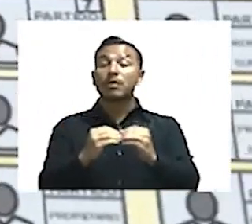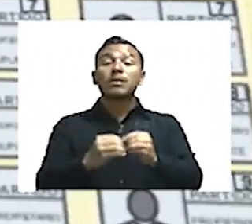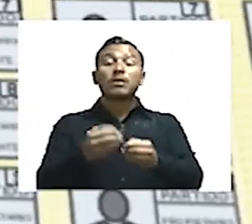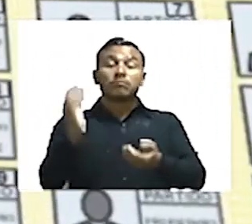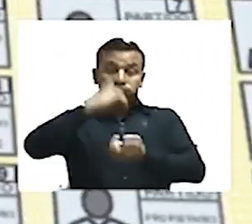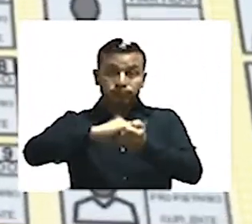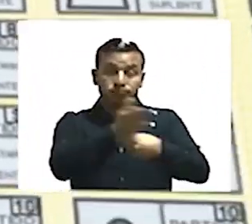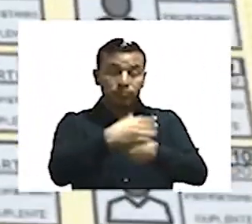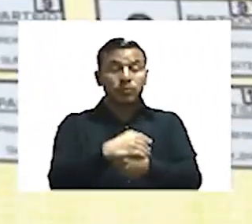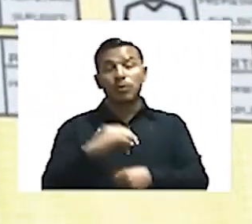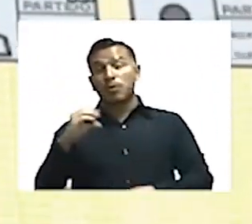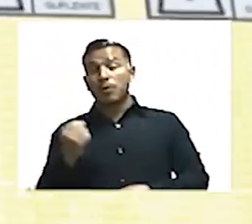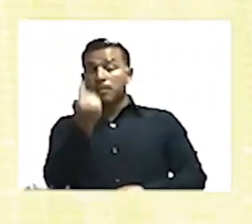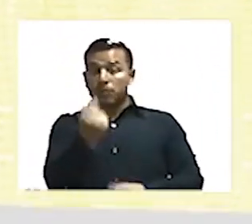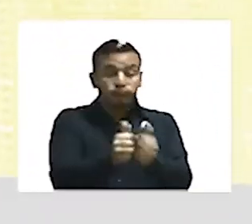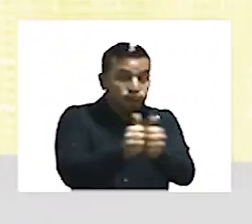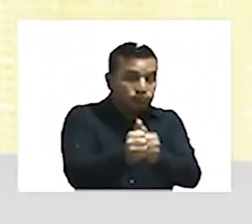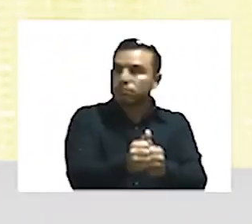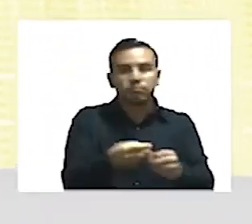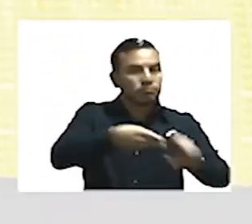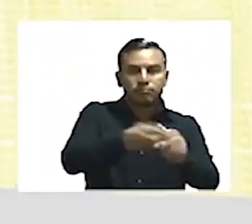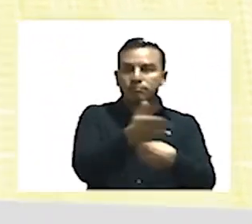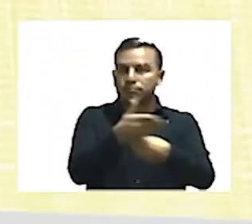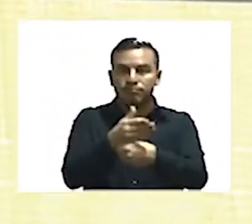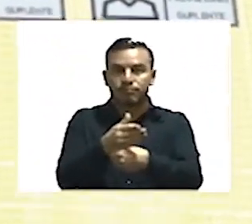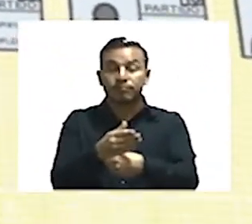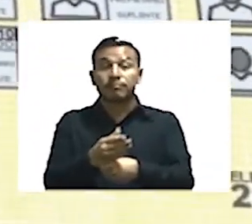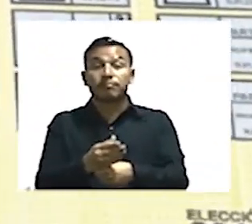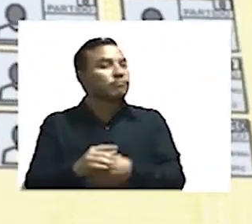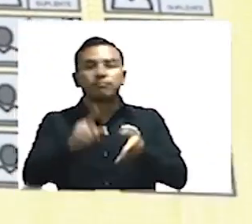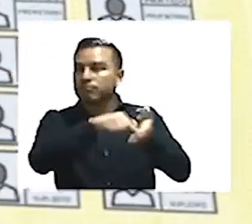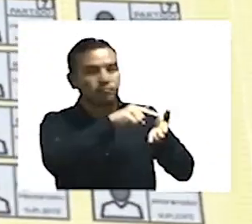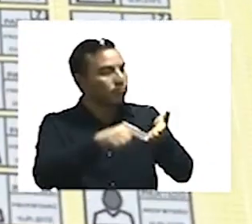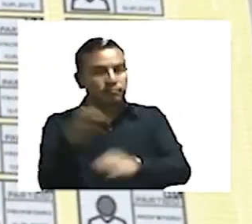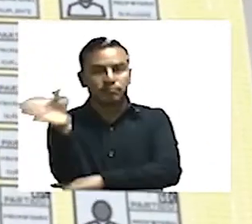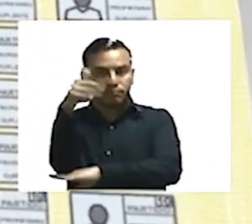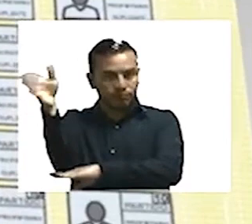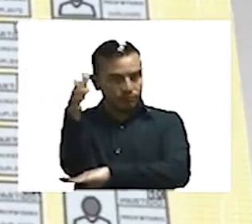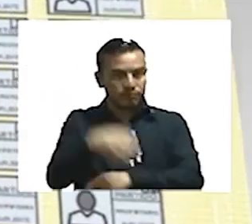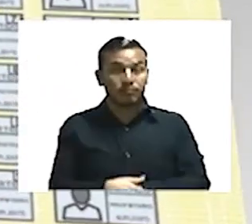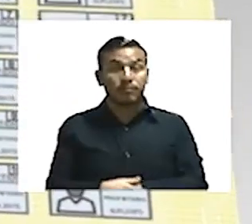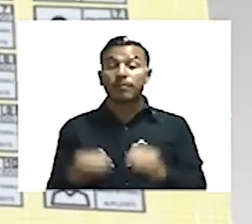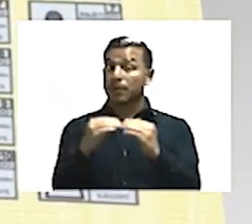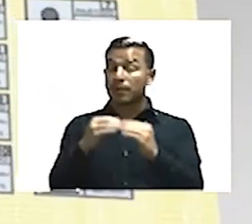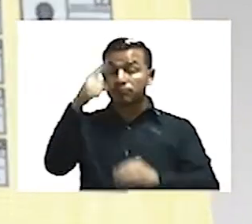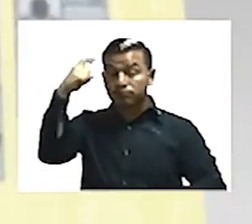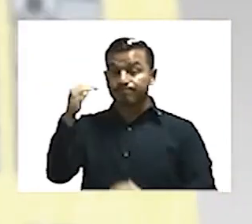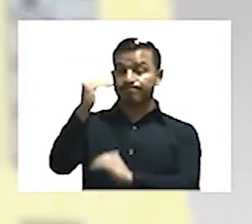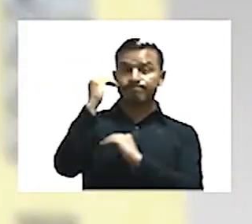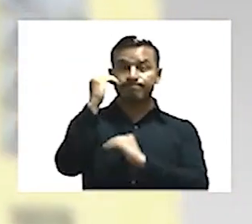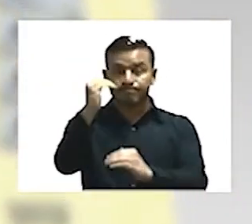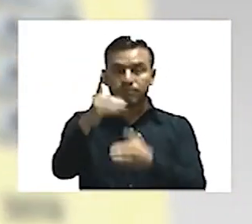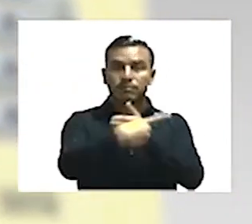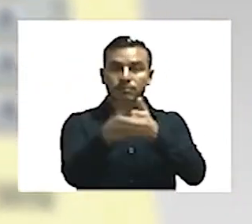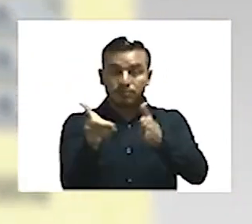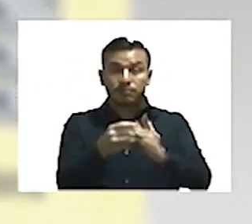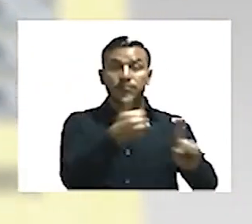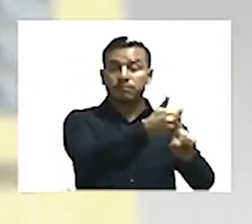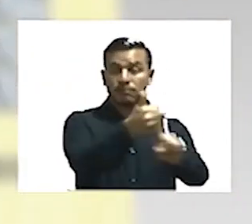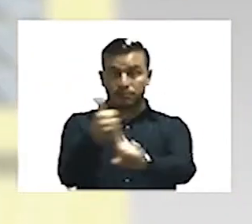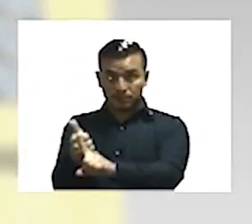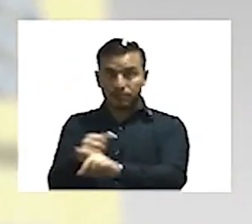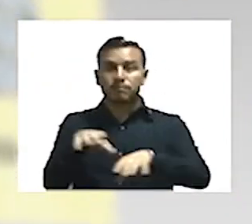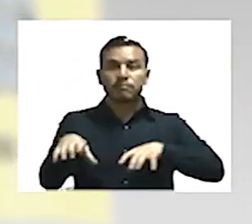importante acá es únicamente marcar las caras no las banderas también tenemos que resaltar que la cantidad de marcas